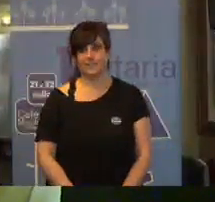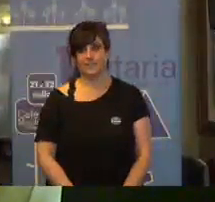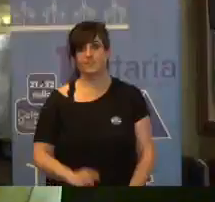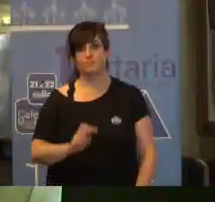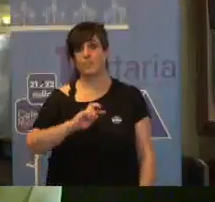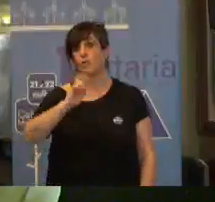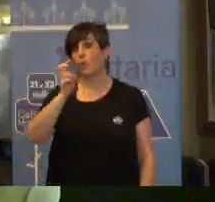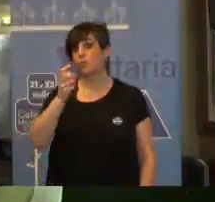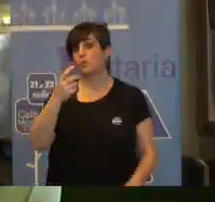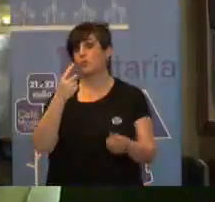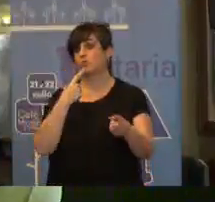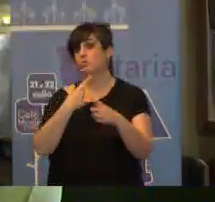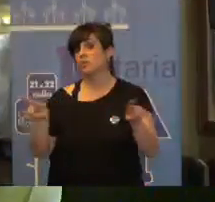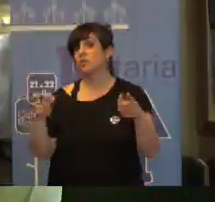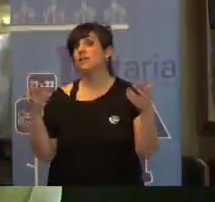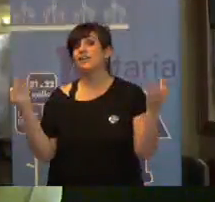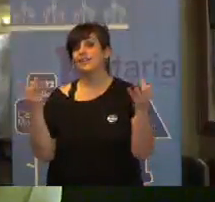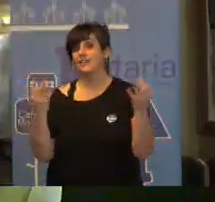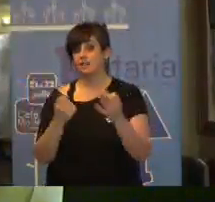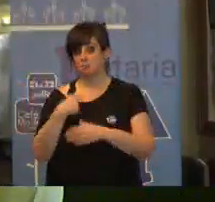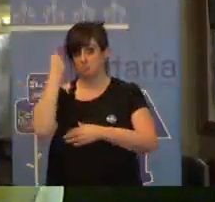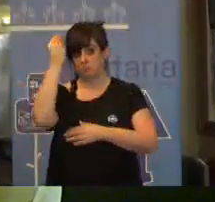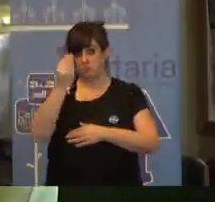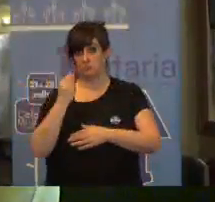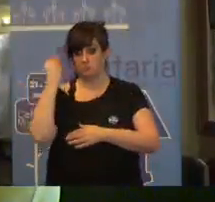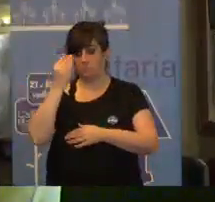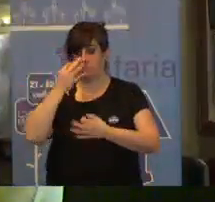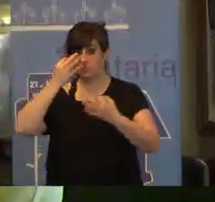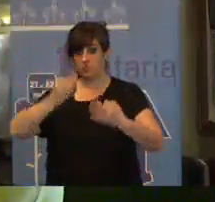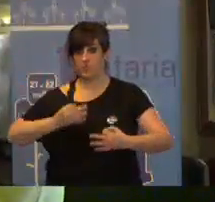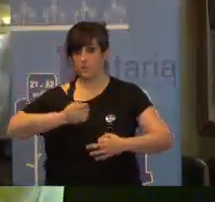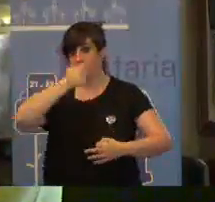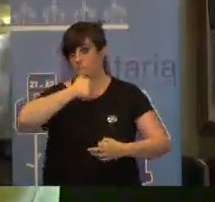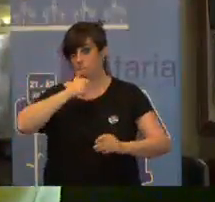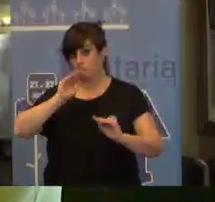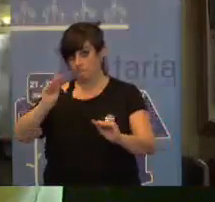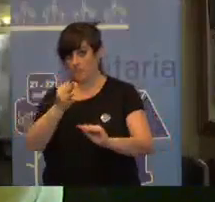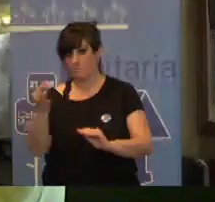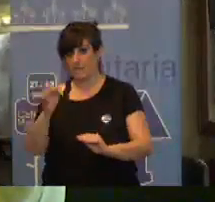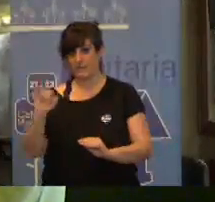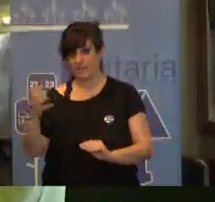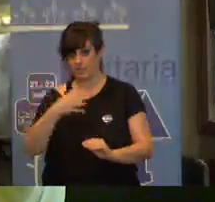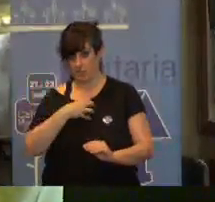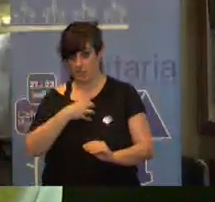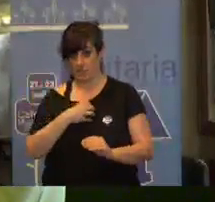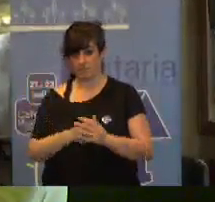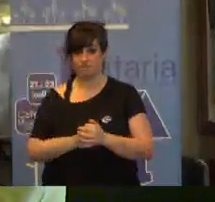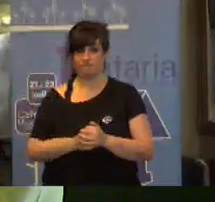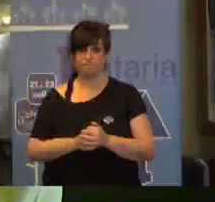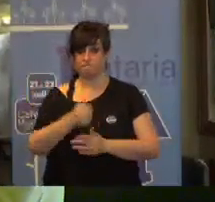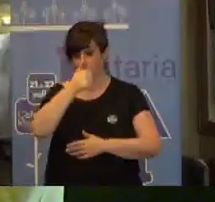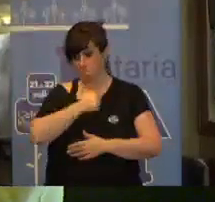que nos diferencia? Pois eu creo que nos diferencia realmente a súa resignación e a súa impotencia. Non están